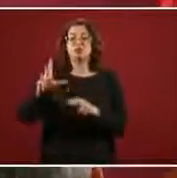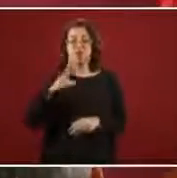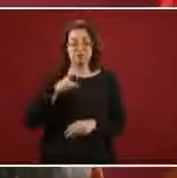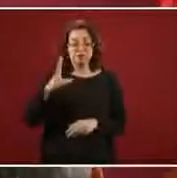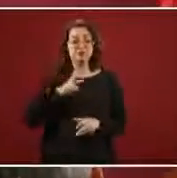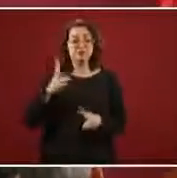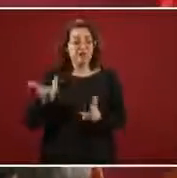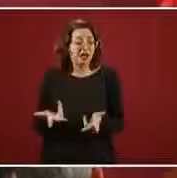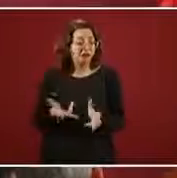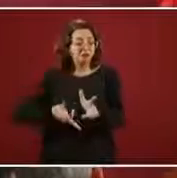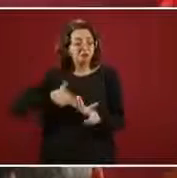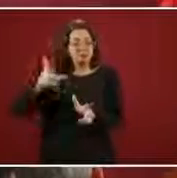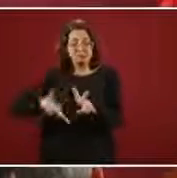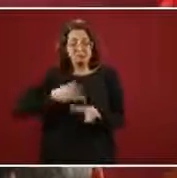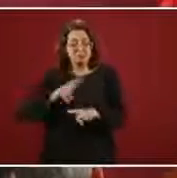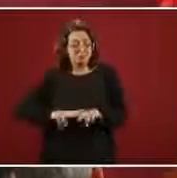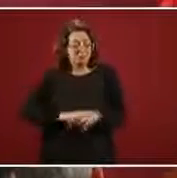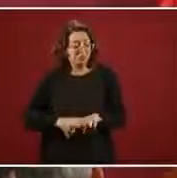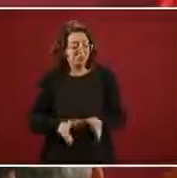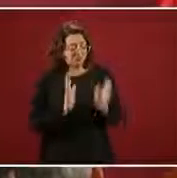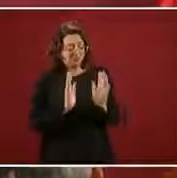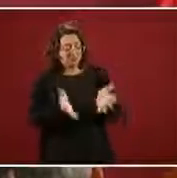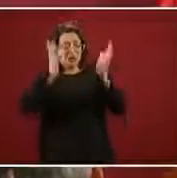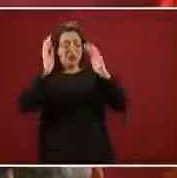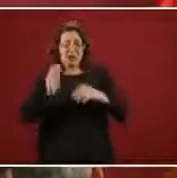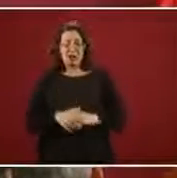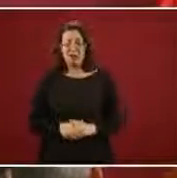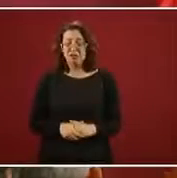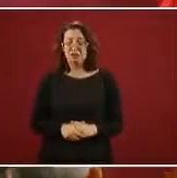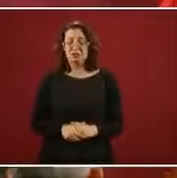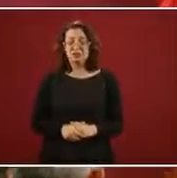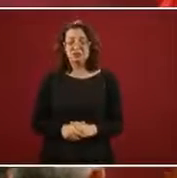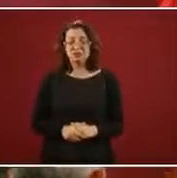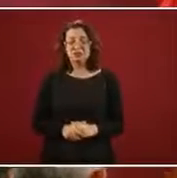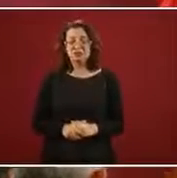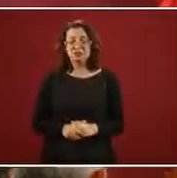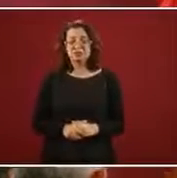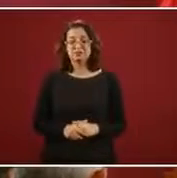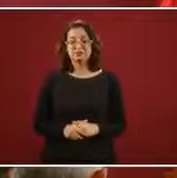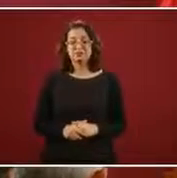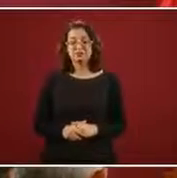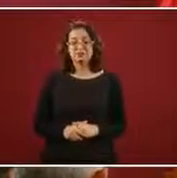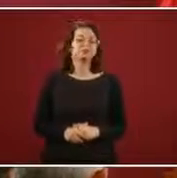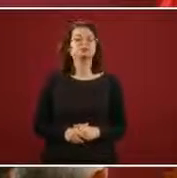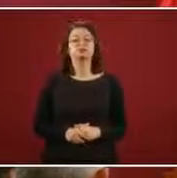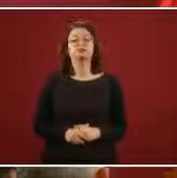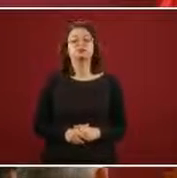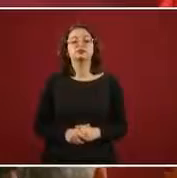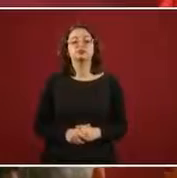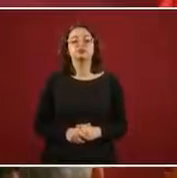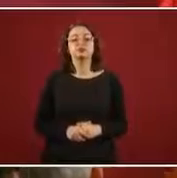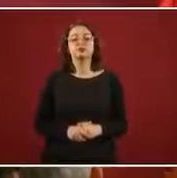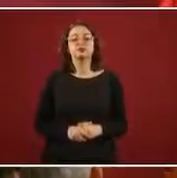Yo cuando estudiaba en México, aquí en la ciudad, me iba